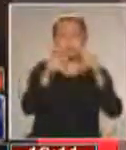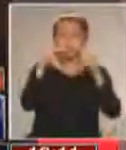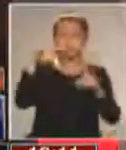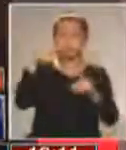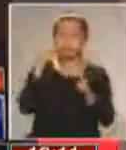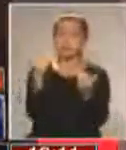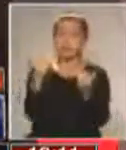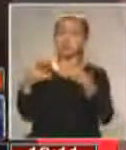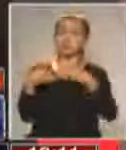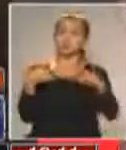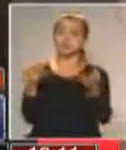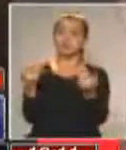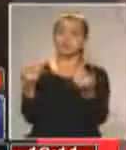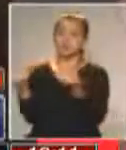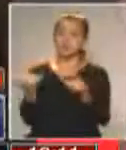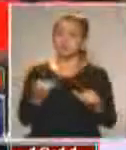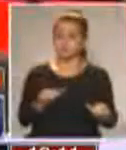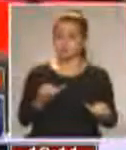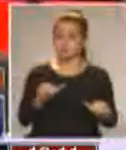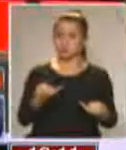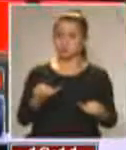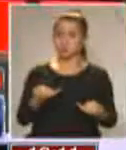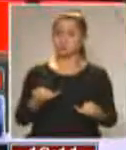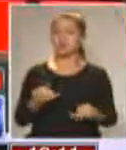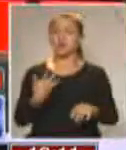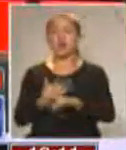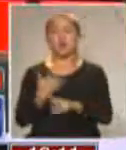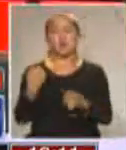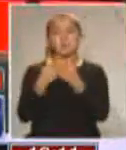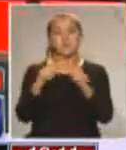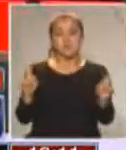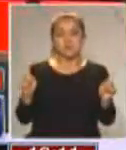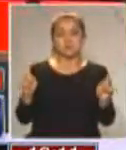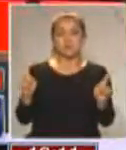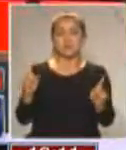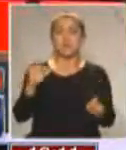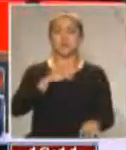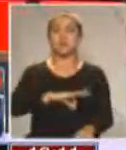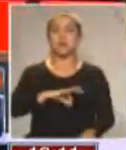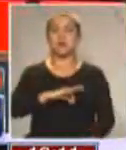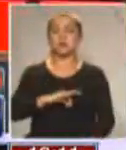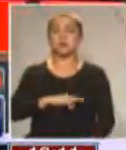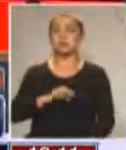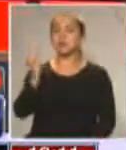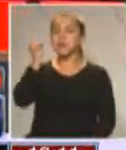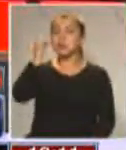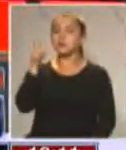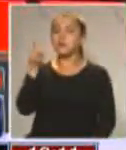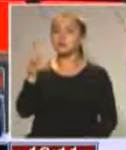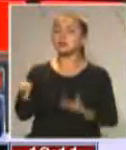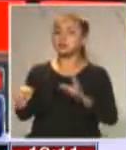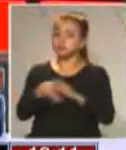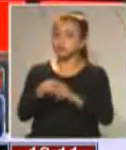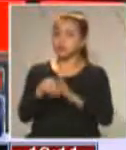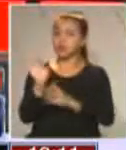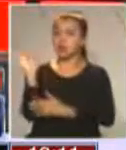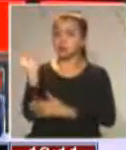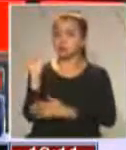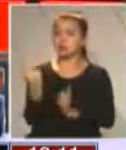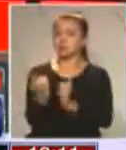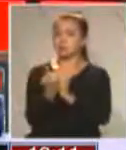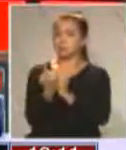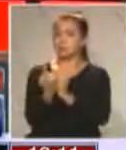necesitamos transparencia y necesitamos información. Y en ese sentido, María, ¿hay una diferencia desde el momento en que el banco reconoce que él fue parte de esta reunión? Si hubiese